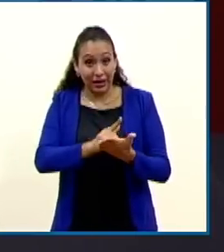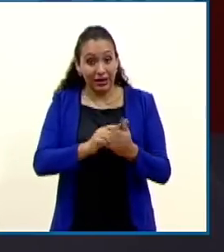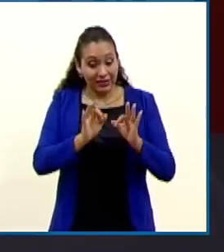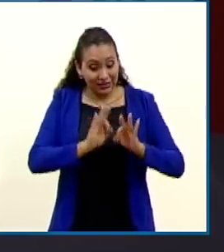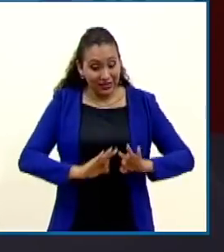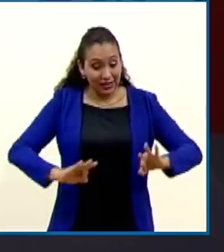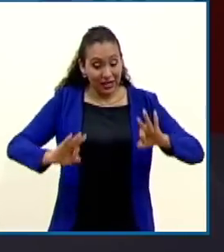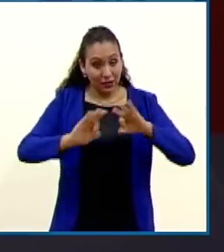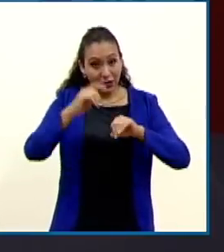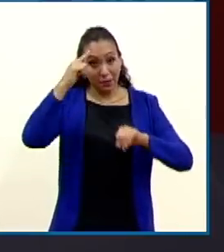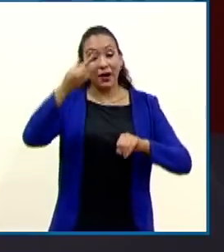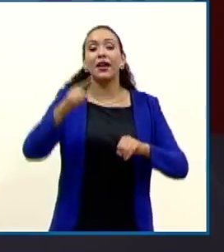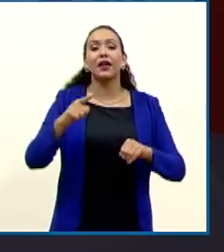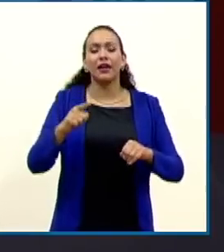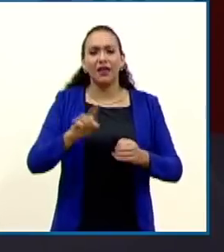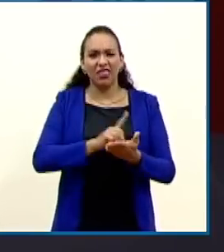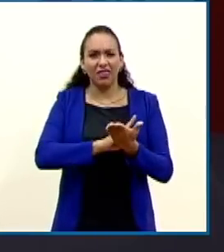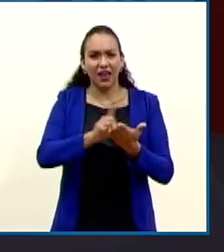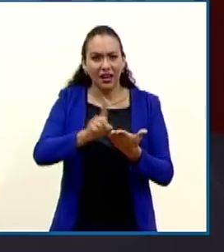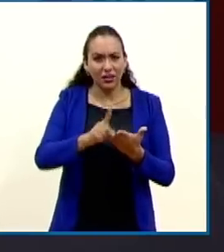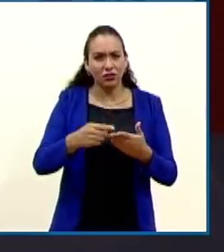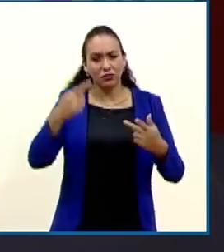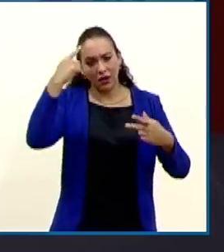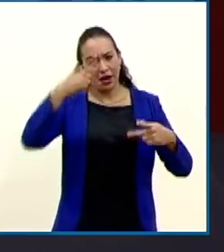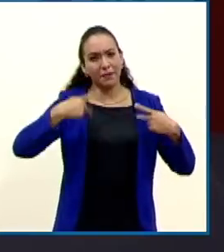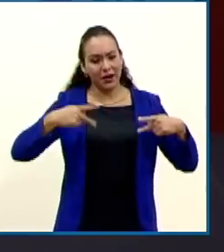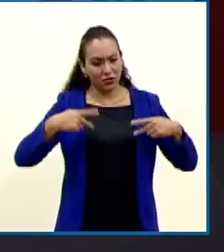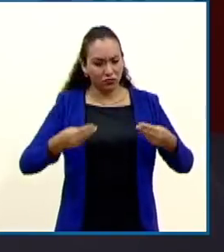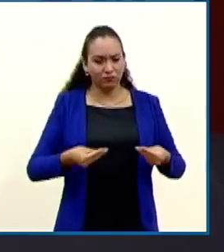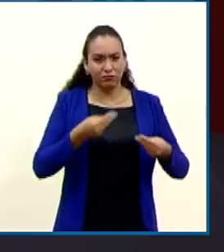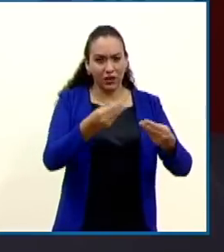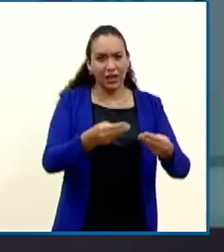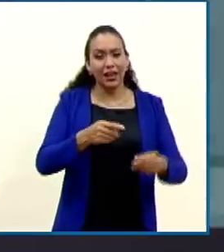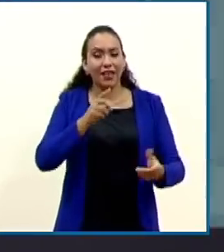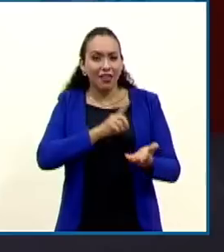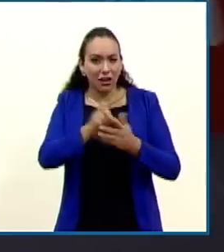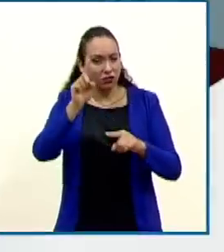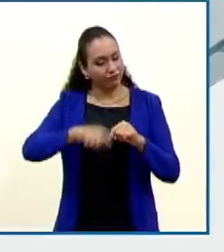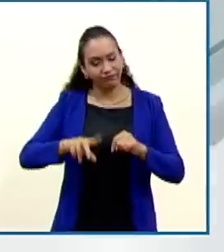interdependientes, indivisibles y progresivos del ser humano.